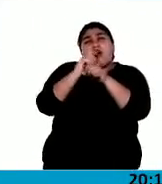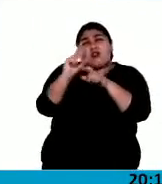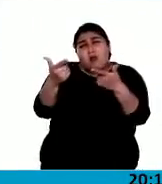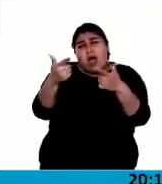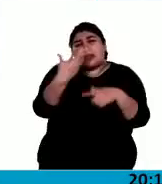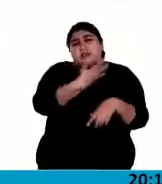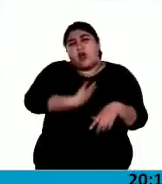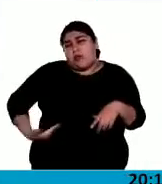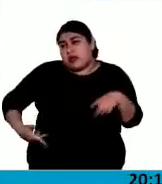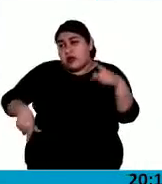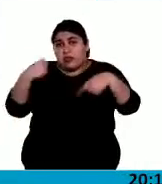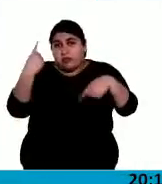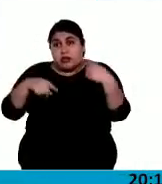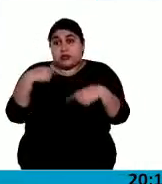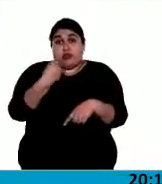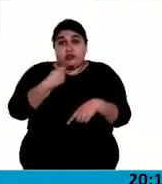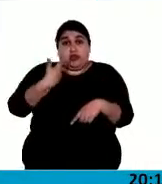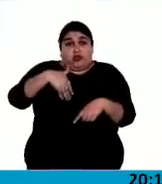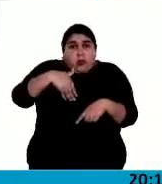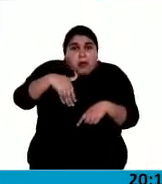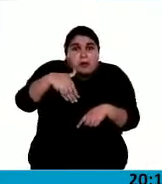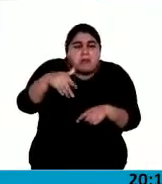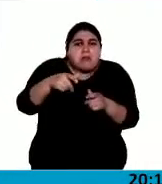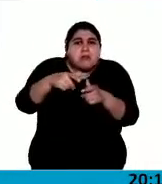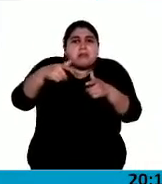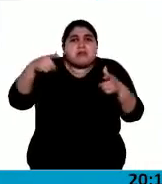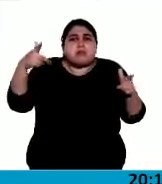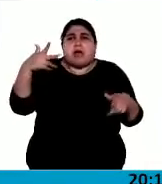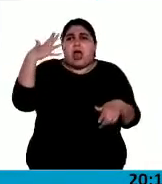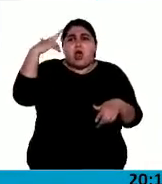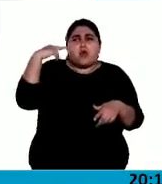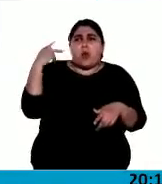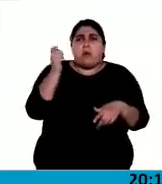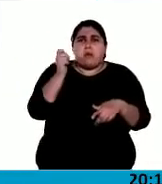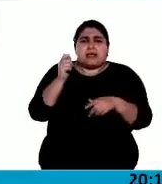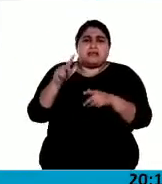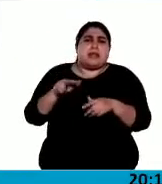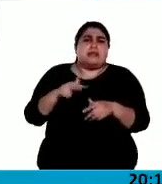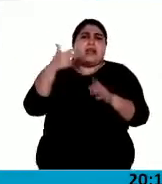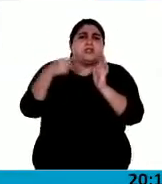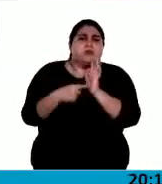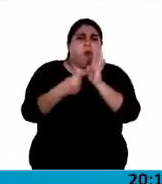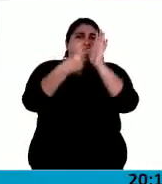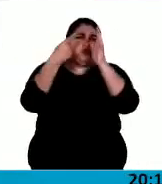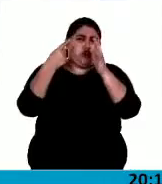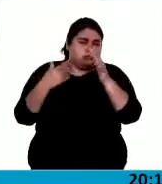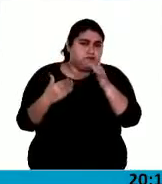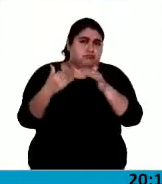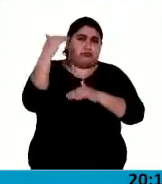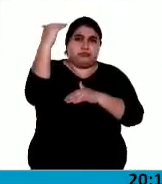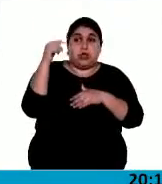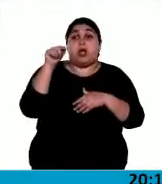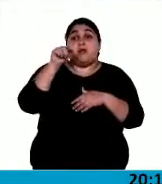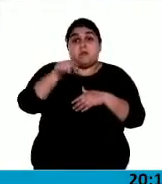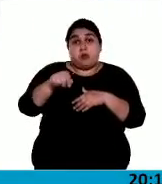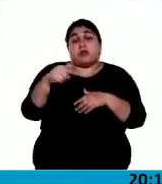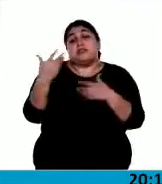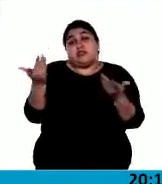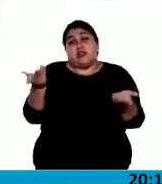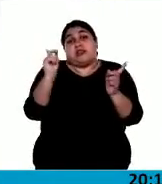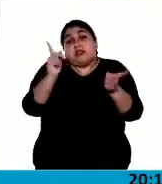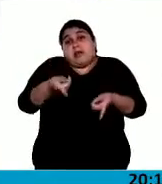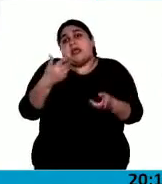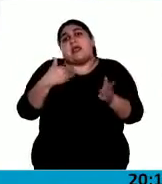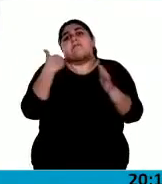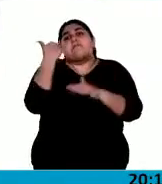gobierno, si vamos a llegar a los 2 dígitos, bueno, en 9 meses aumentó 3 puntos el desempleo. Y ni que digo de que seguramente hay mucho más de lo que dan